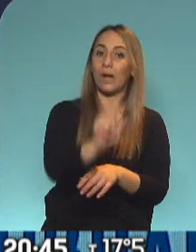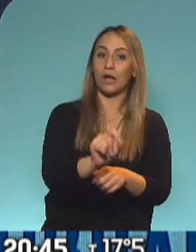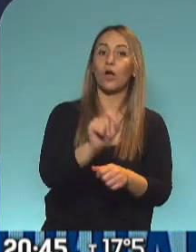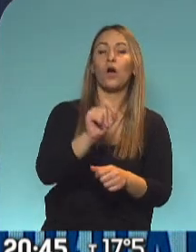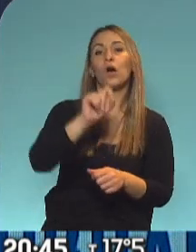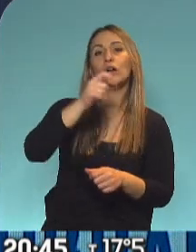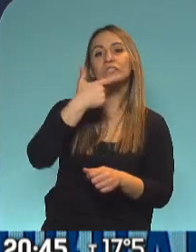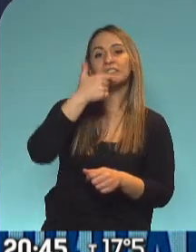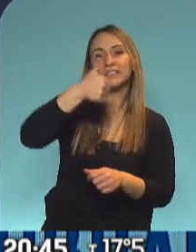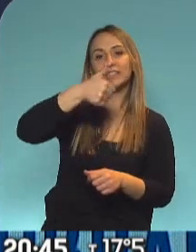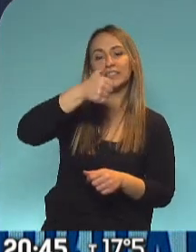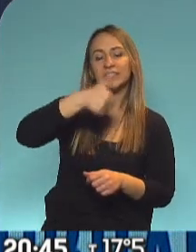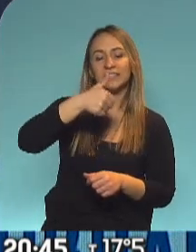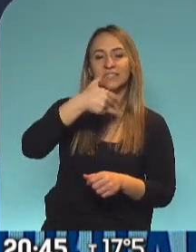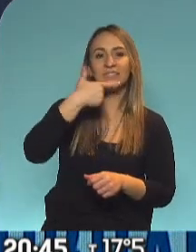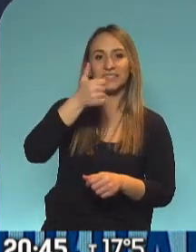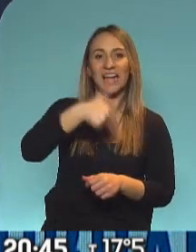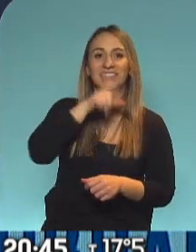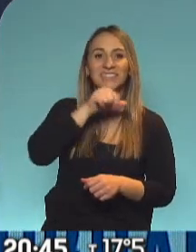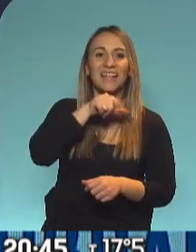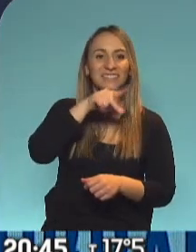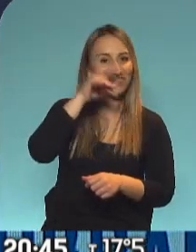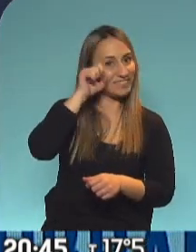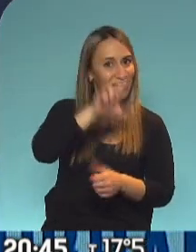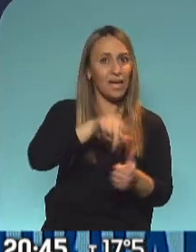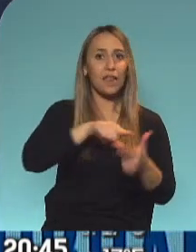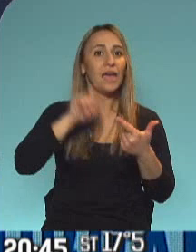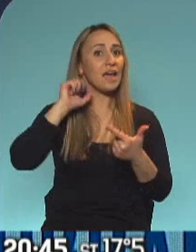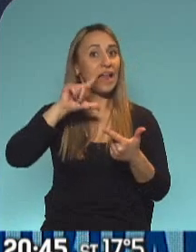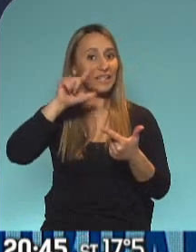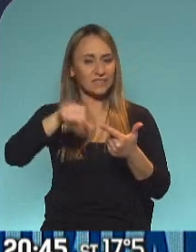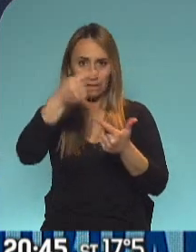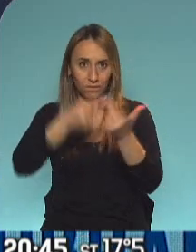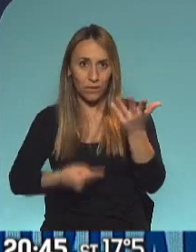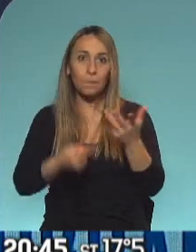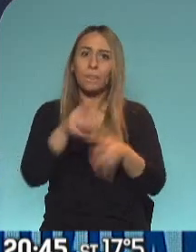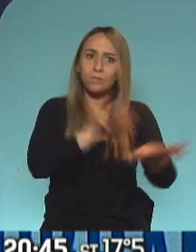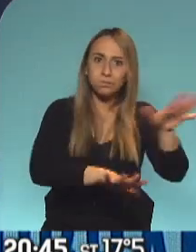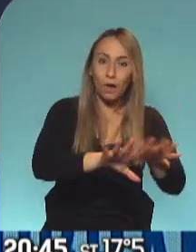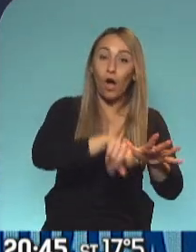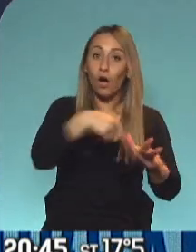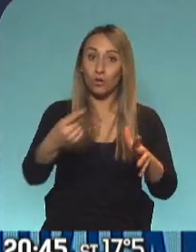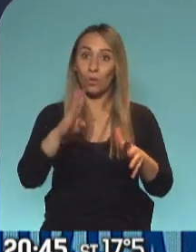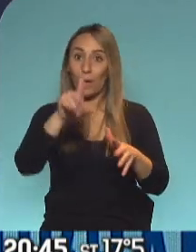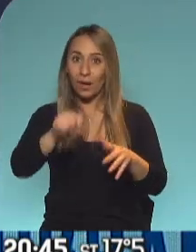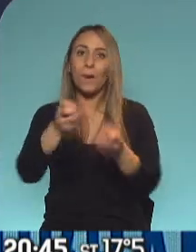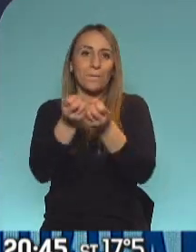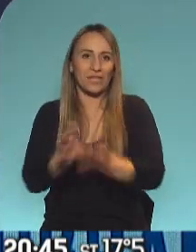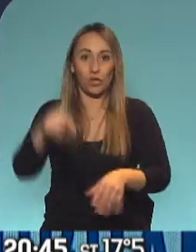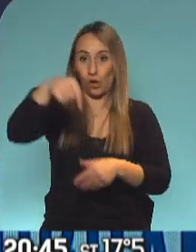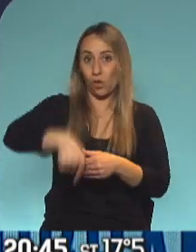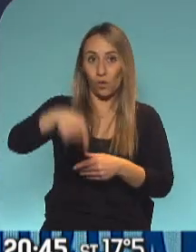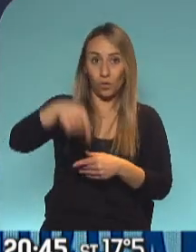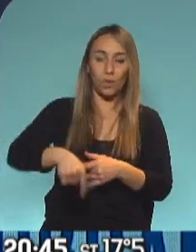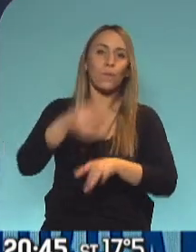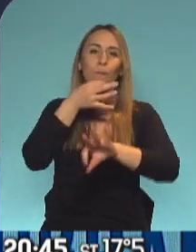vender dólares ahorro el viernes y los que restaban justamente comenzaron hoy. Comenzaron entonces a habilitarse la venta normal de dólares